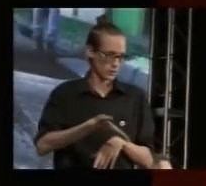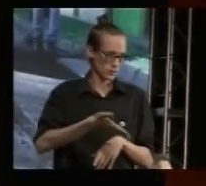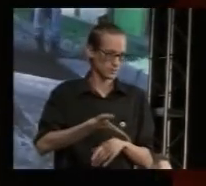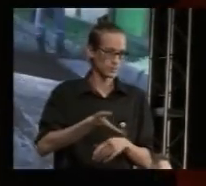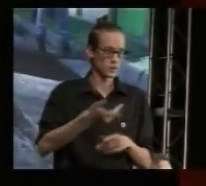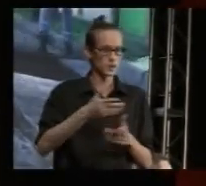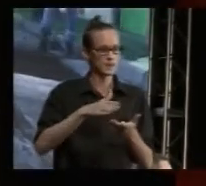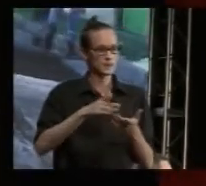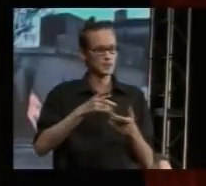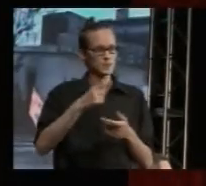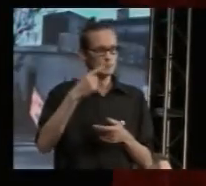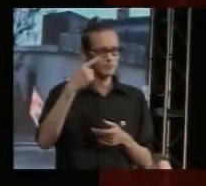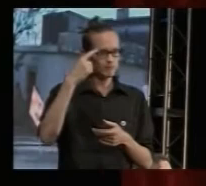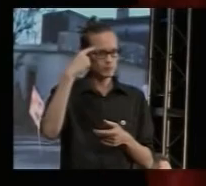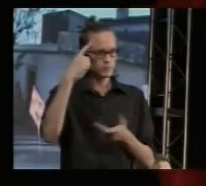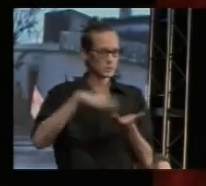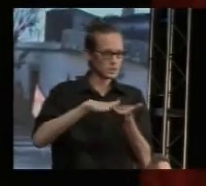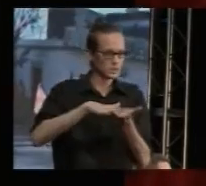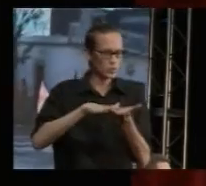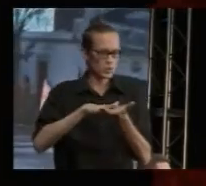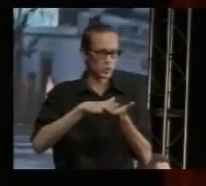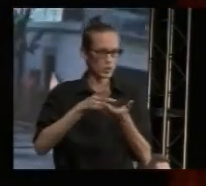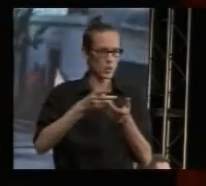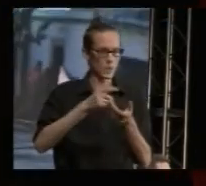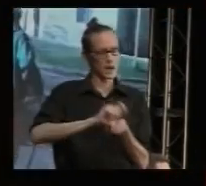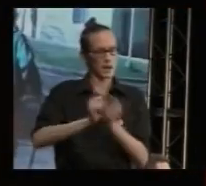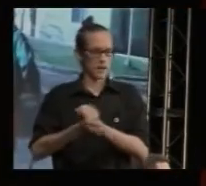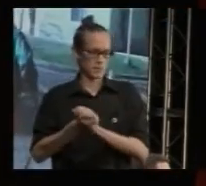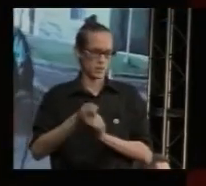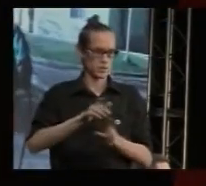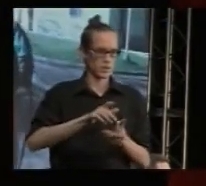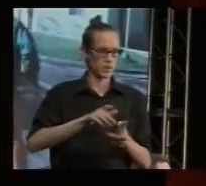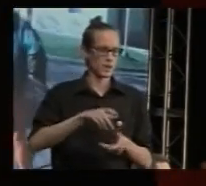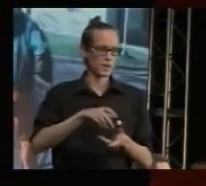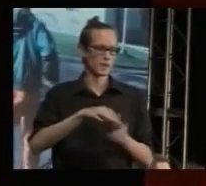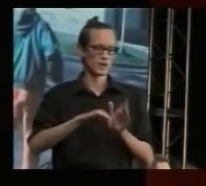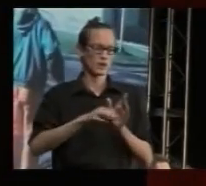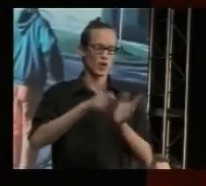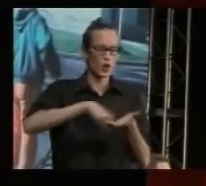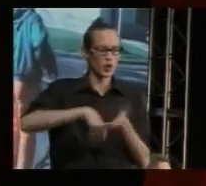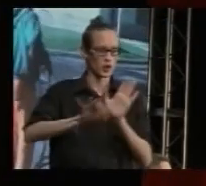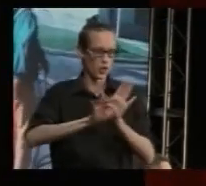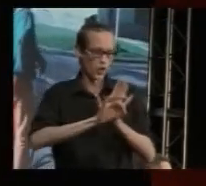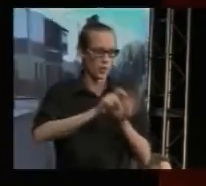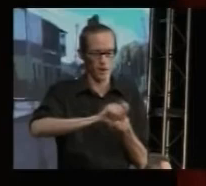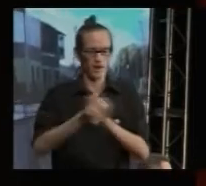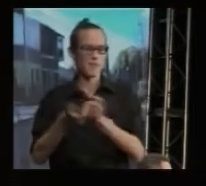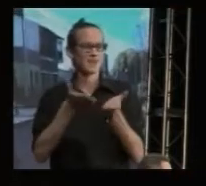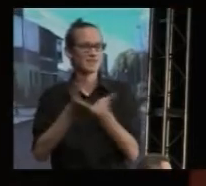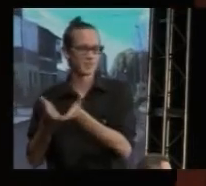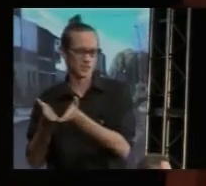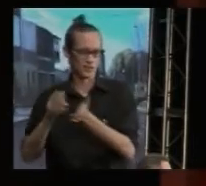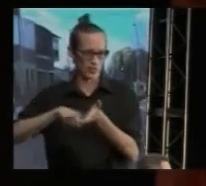normalizado y regularizado la relación laboral de cientos de trabajadores con pase de contrato de obras a servicio, lo cual significa